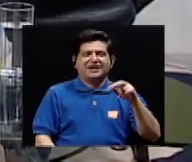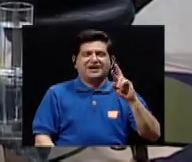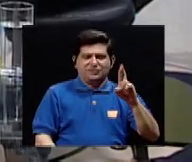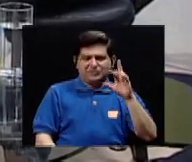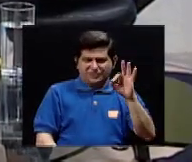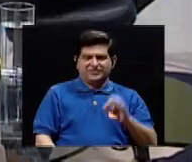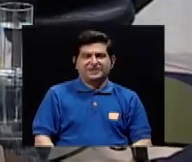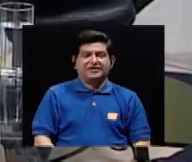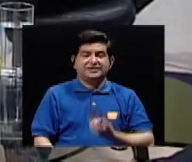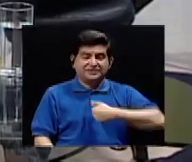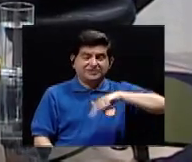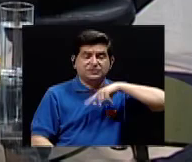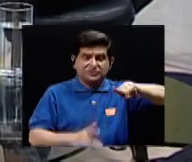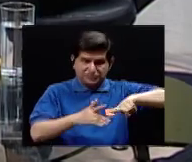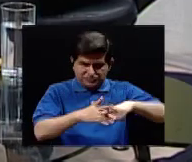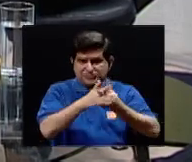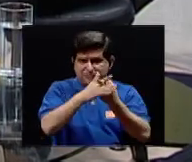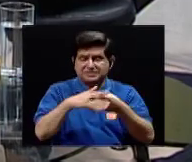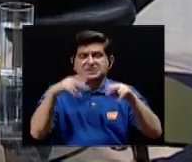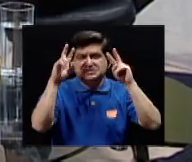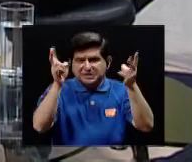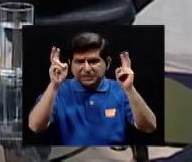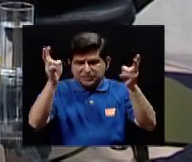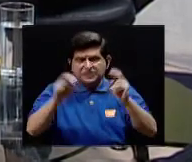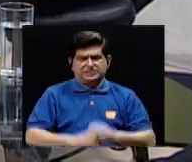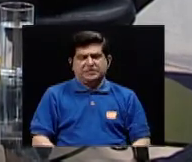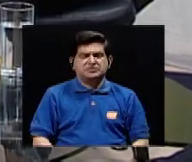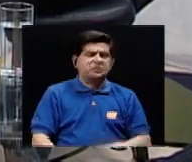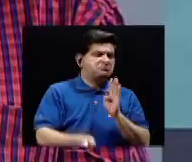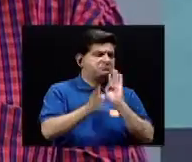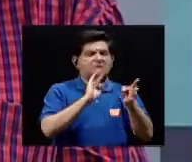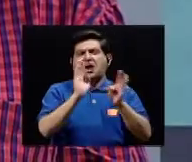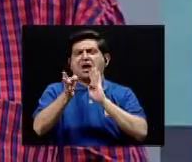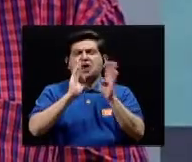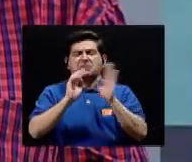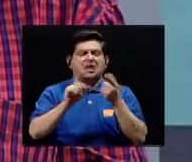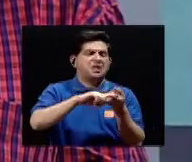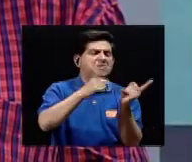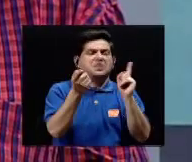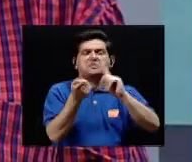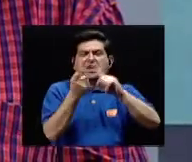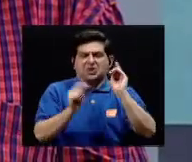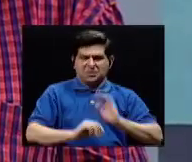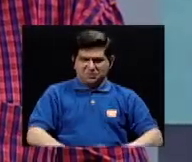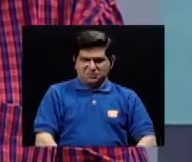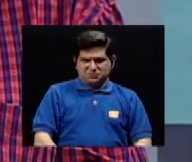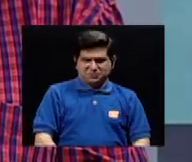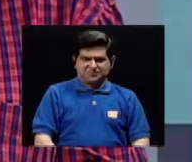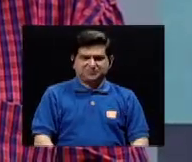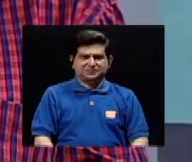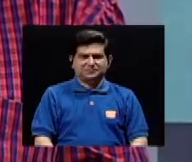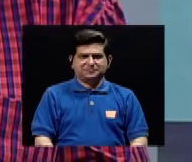con el tema, en realidad, con conversaciones entre amigos,